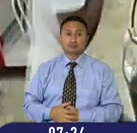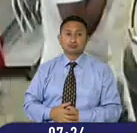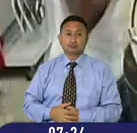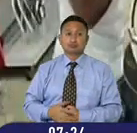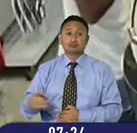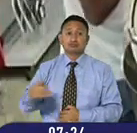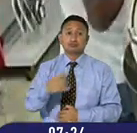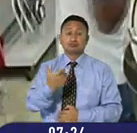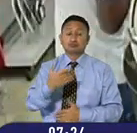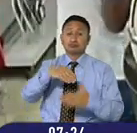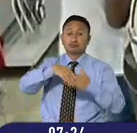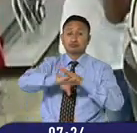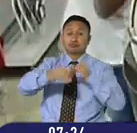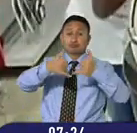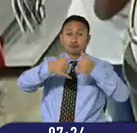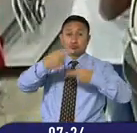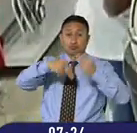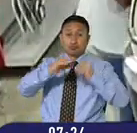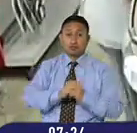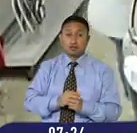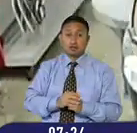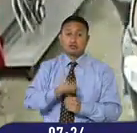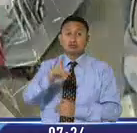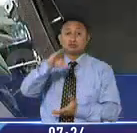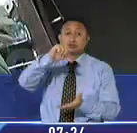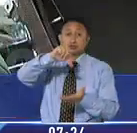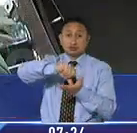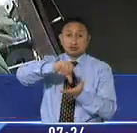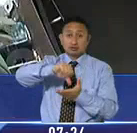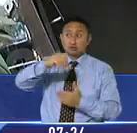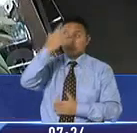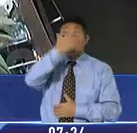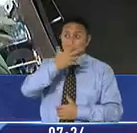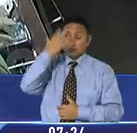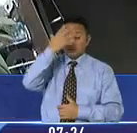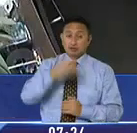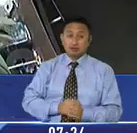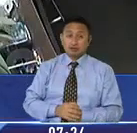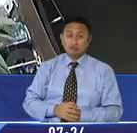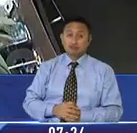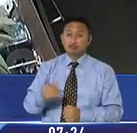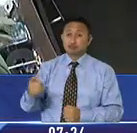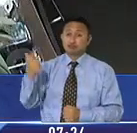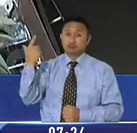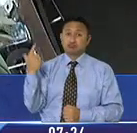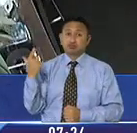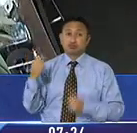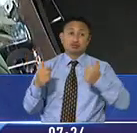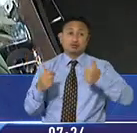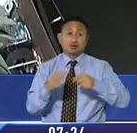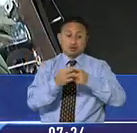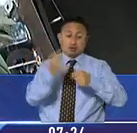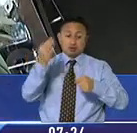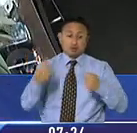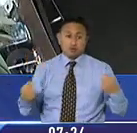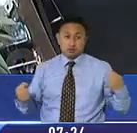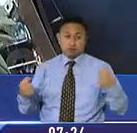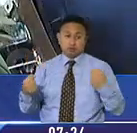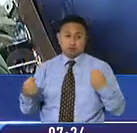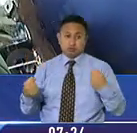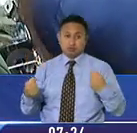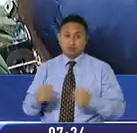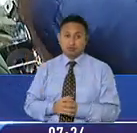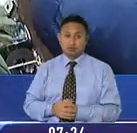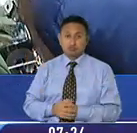Ingresaron a un almacén de ropa ubicado en el centro de Esmeraldas. El uno con pistola y el otro con cuchillo sometieron al dueño del local. No les interesaba